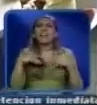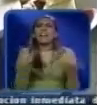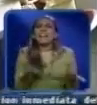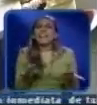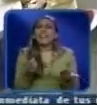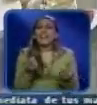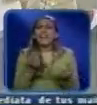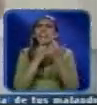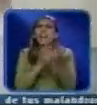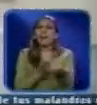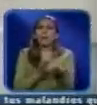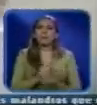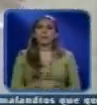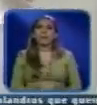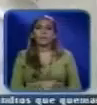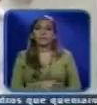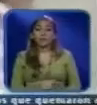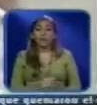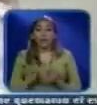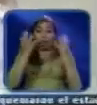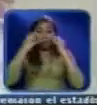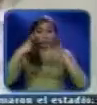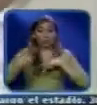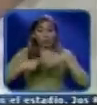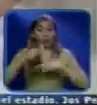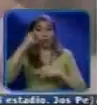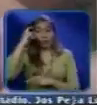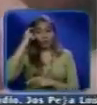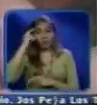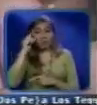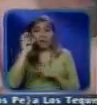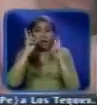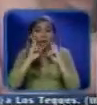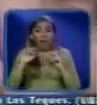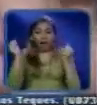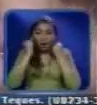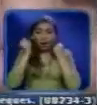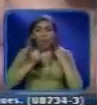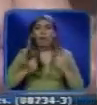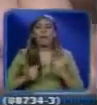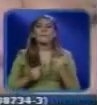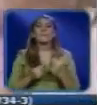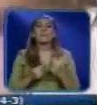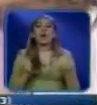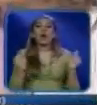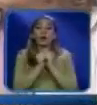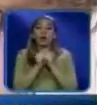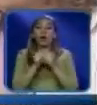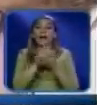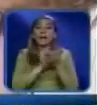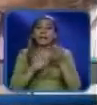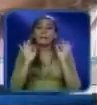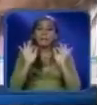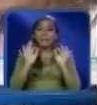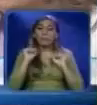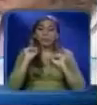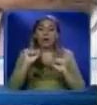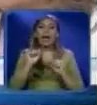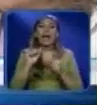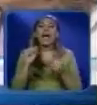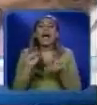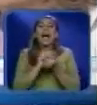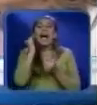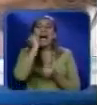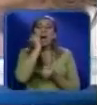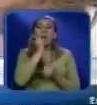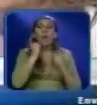recomienda? El aseo diario con productos que sean igualito hipoalergénicos, evitar los detergentes y los jabones fuertes,